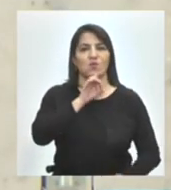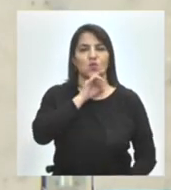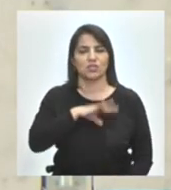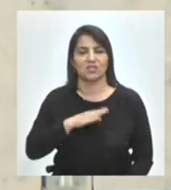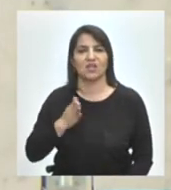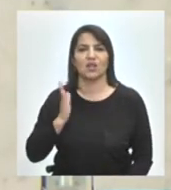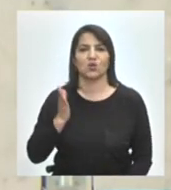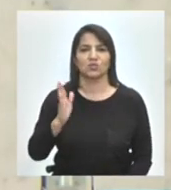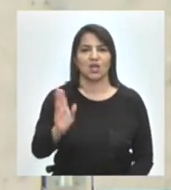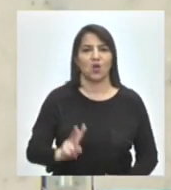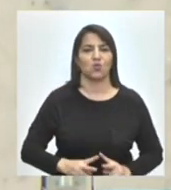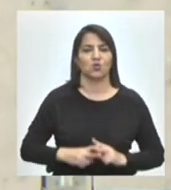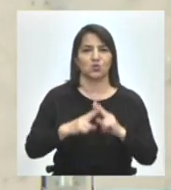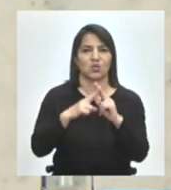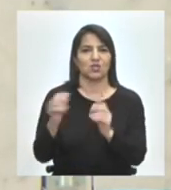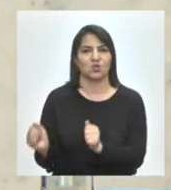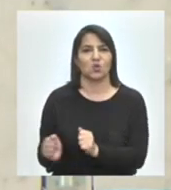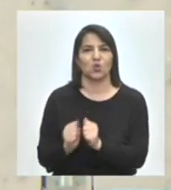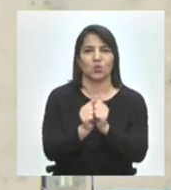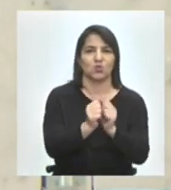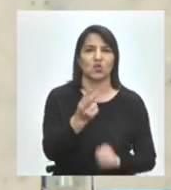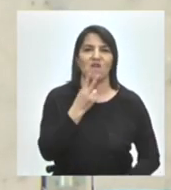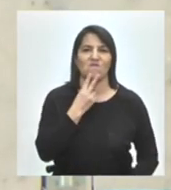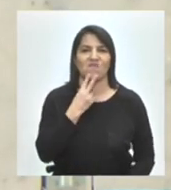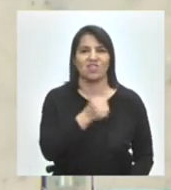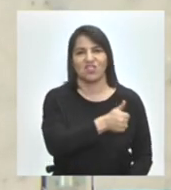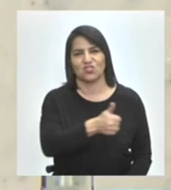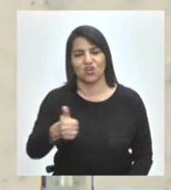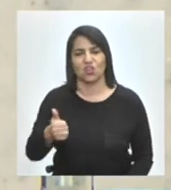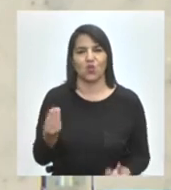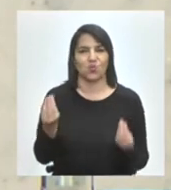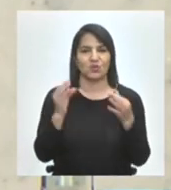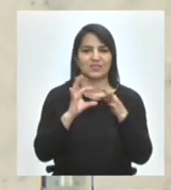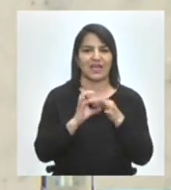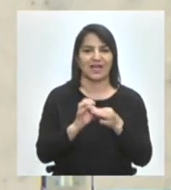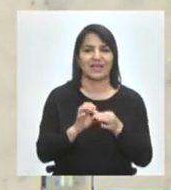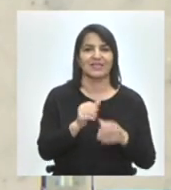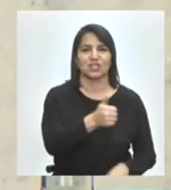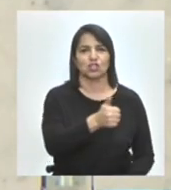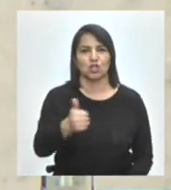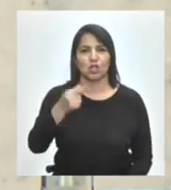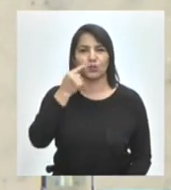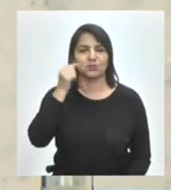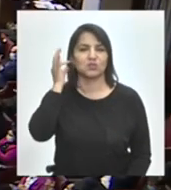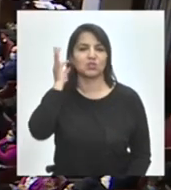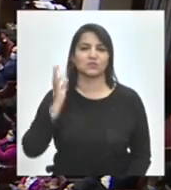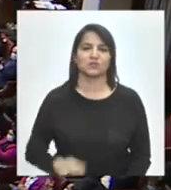sigamos construyendo juntos esa vida en común. Muchas gracias a todas y todos.